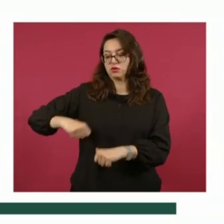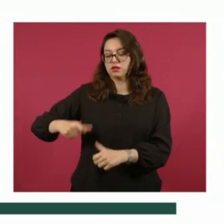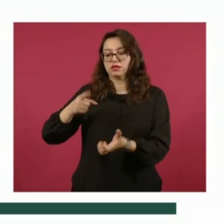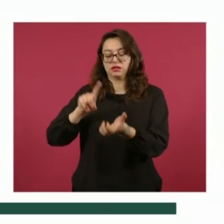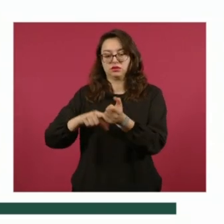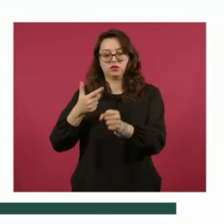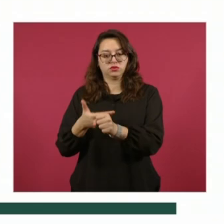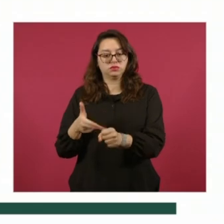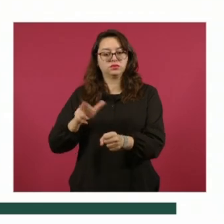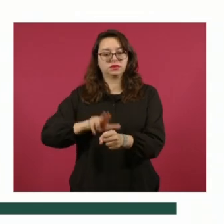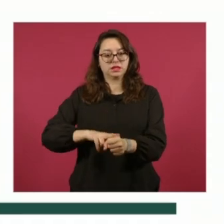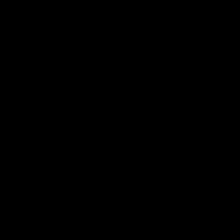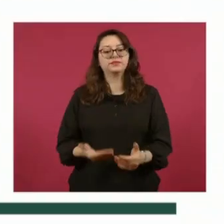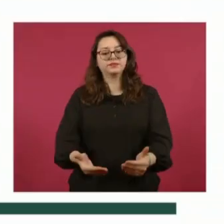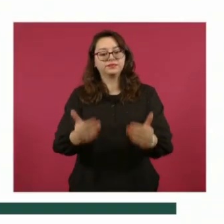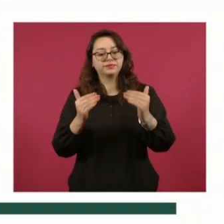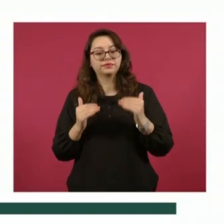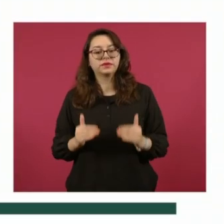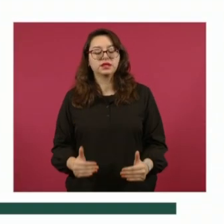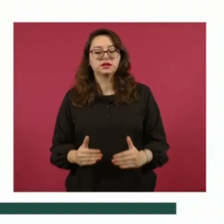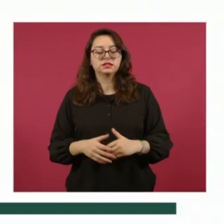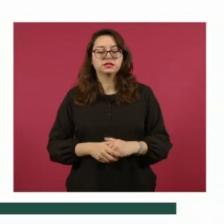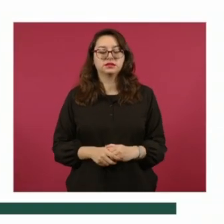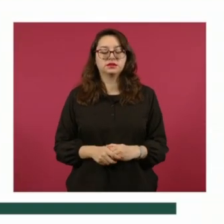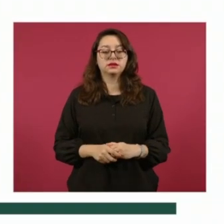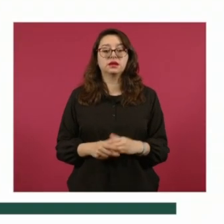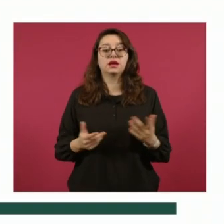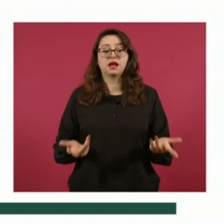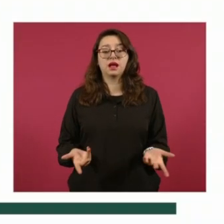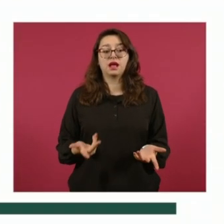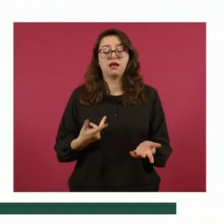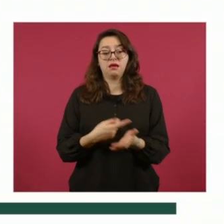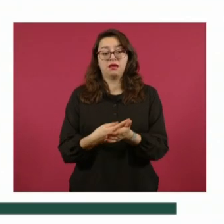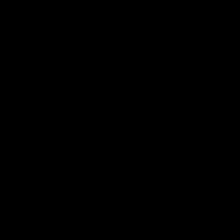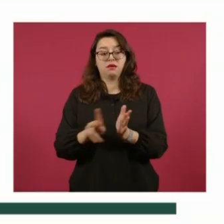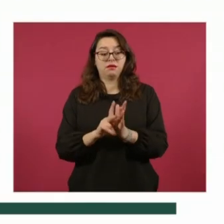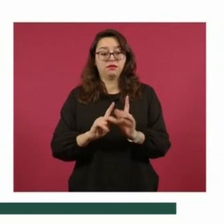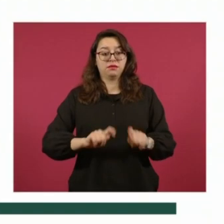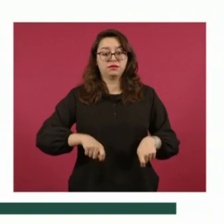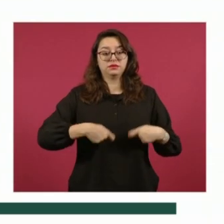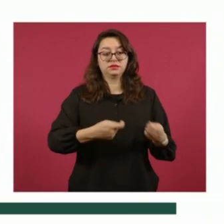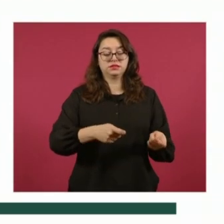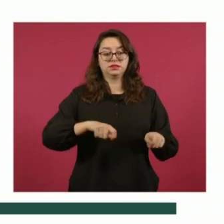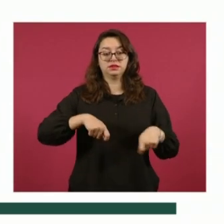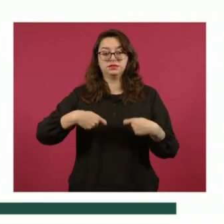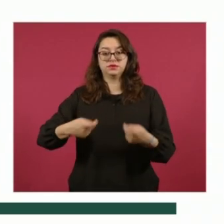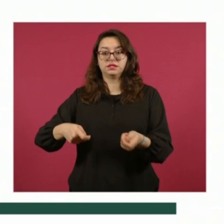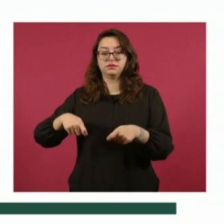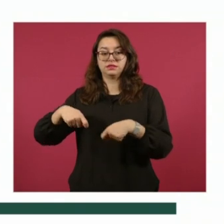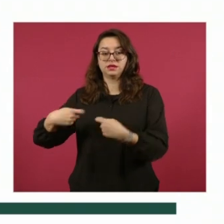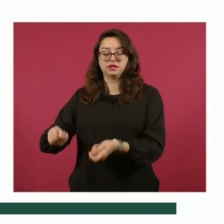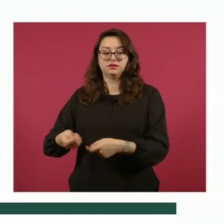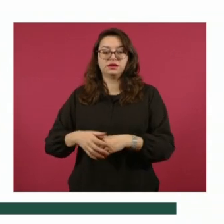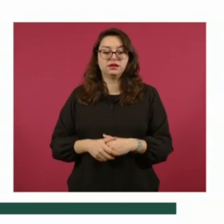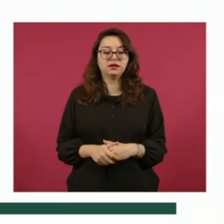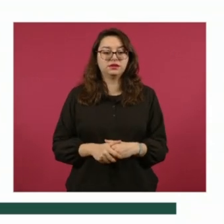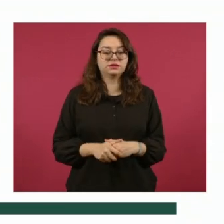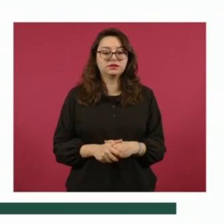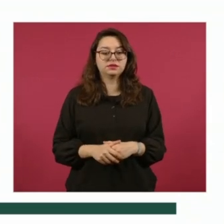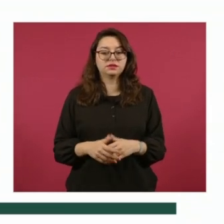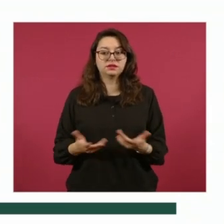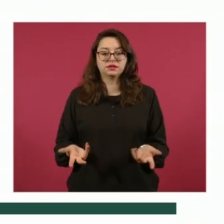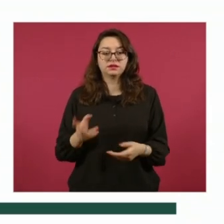Y respecto a la basificación, al 31 de marzo habremos concluido con esta primera etapa que